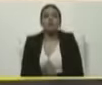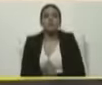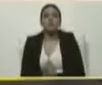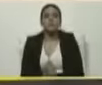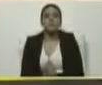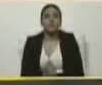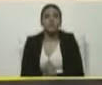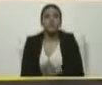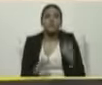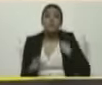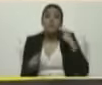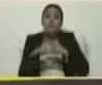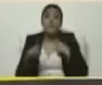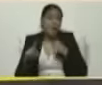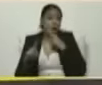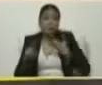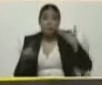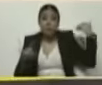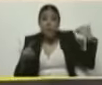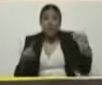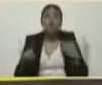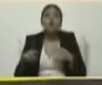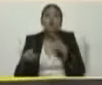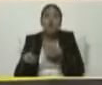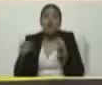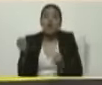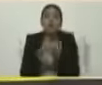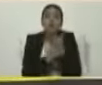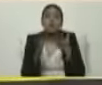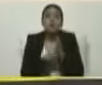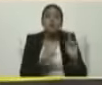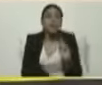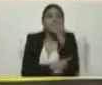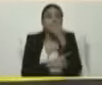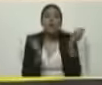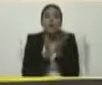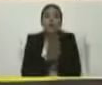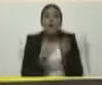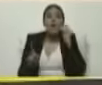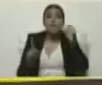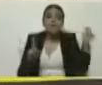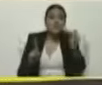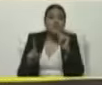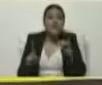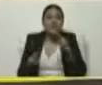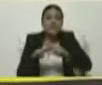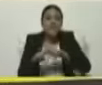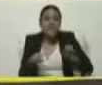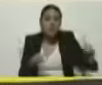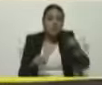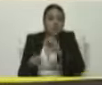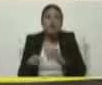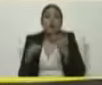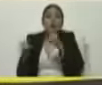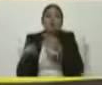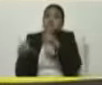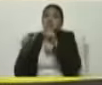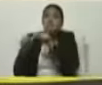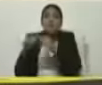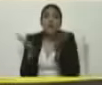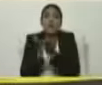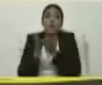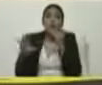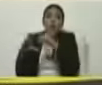Mi bisabuelo fue fundador de la primera escuela para niñas y la primera escuela para niños de Ureña. Y ahí está la escuela.